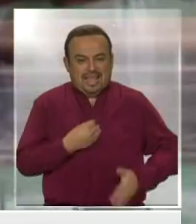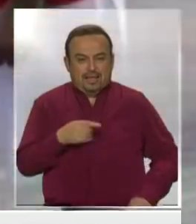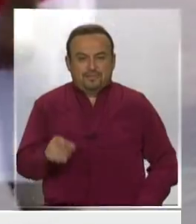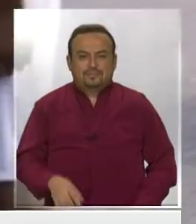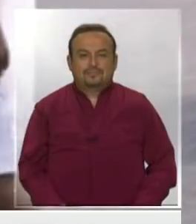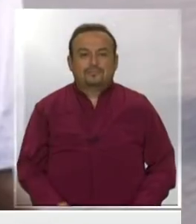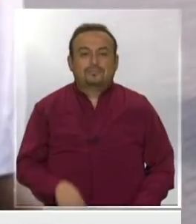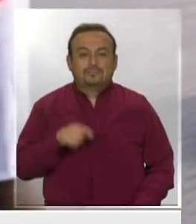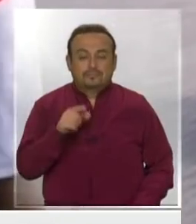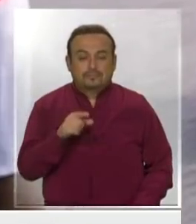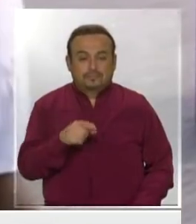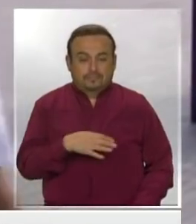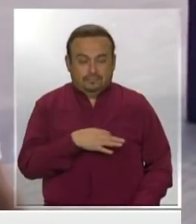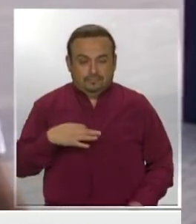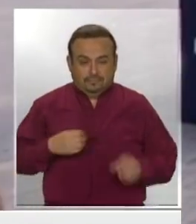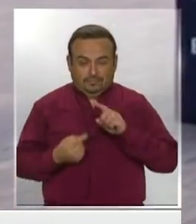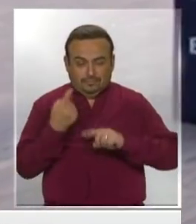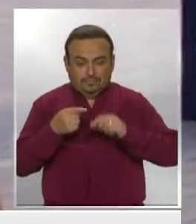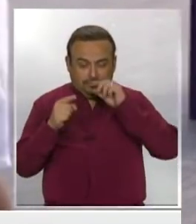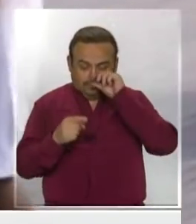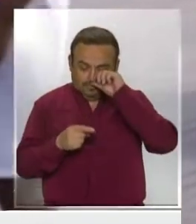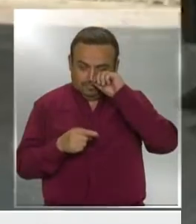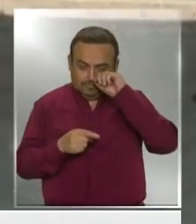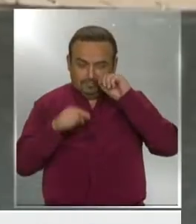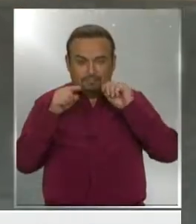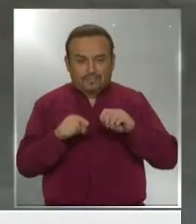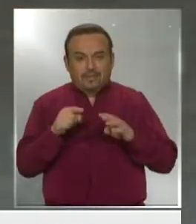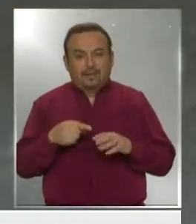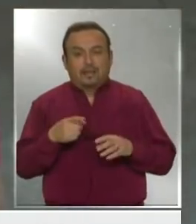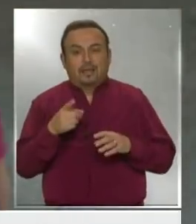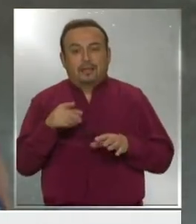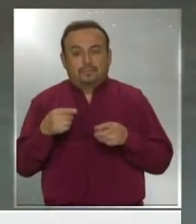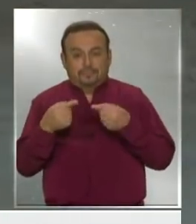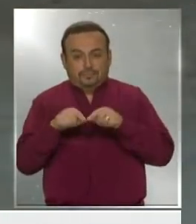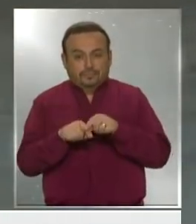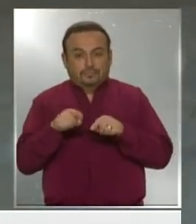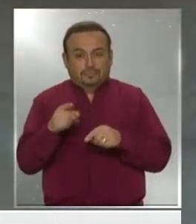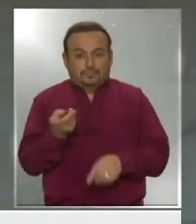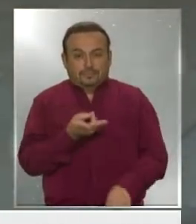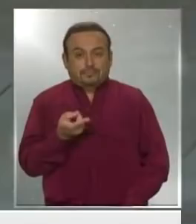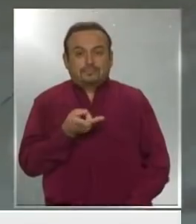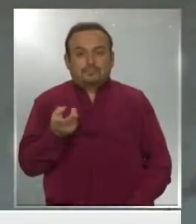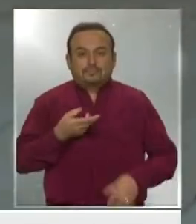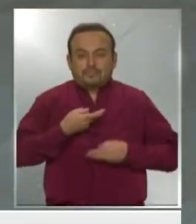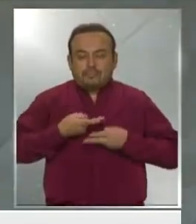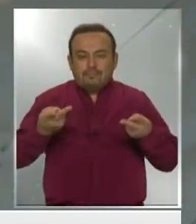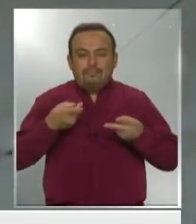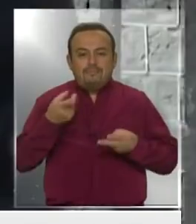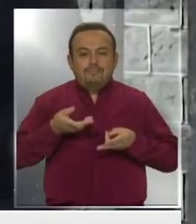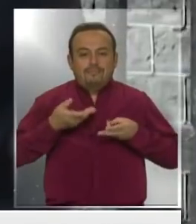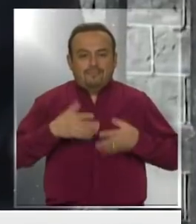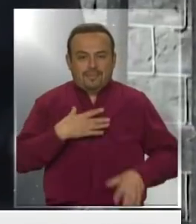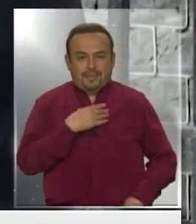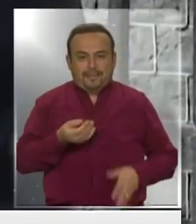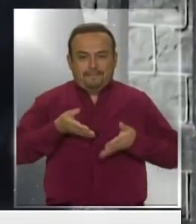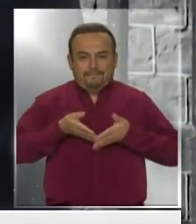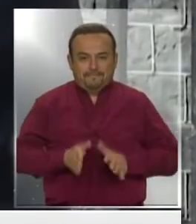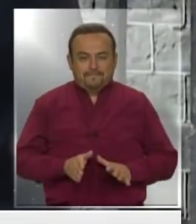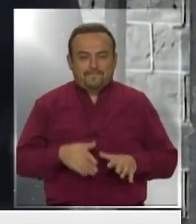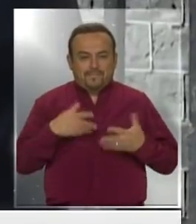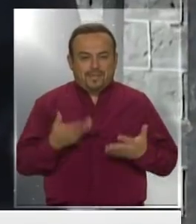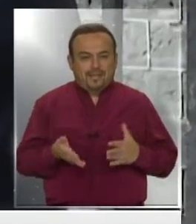El recuperado primer ministro británico Boris Johnson y su prometida Carrie Simmons anunciaron el nacimiento de su hijo en